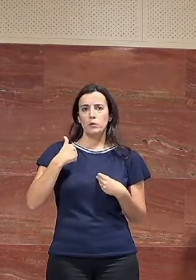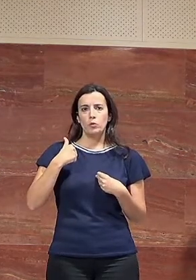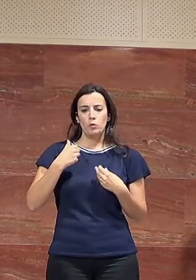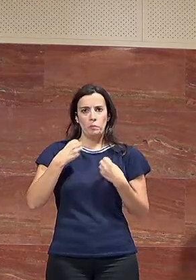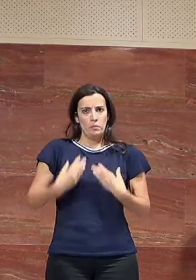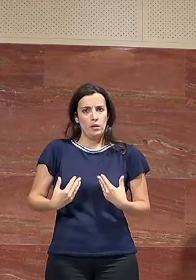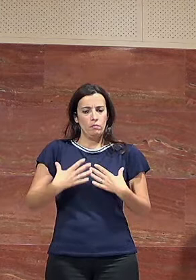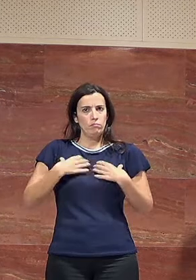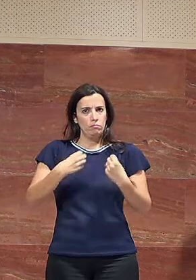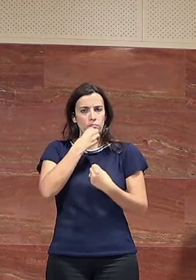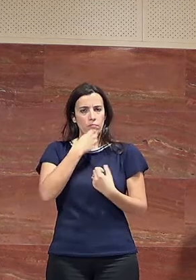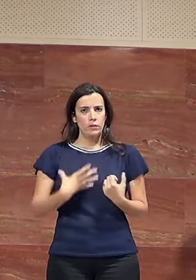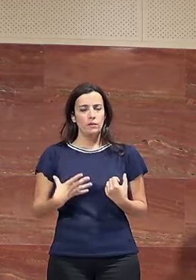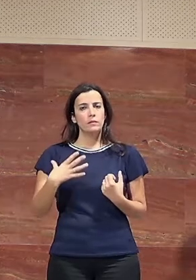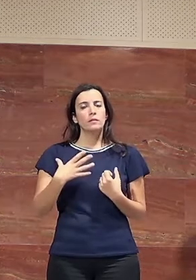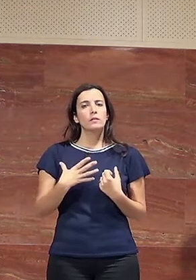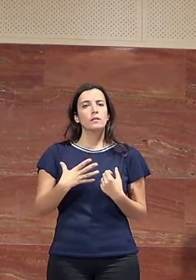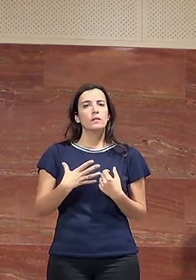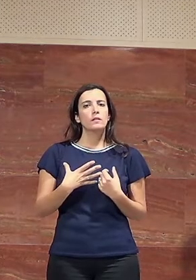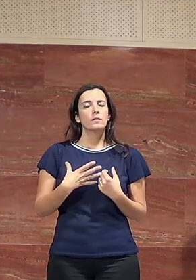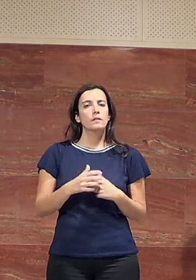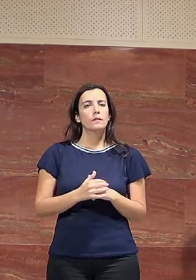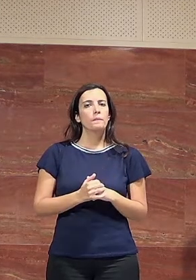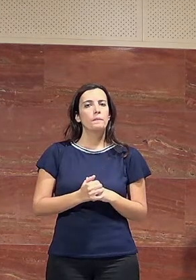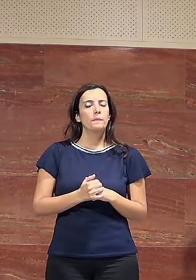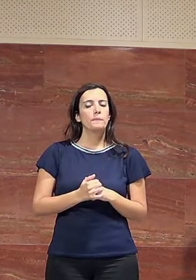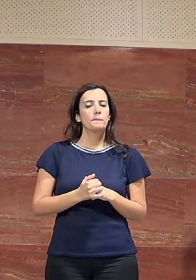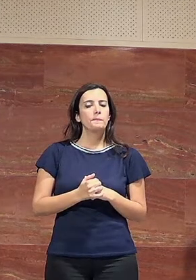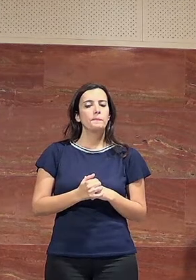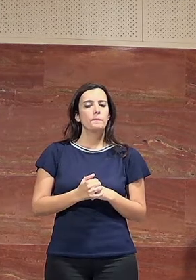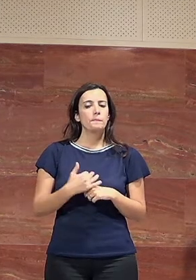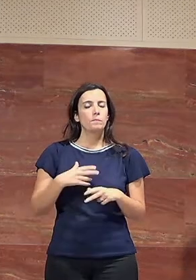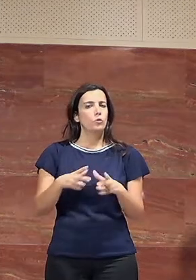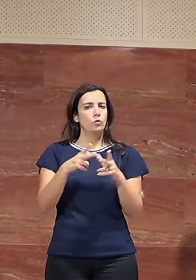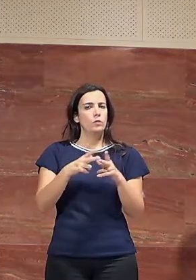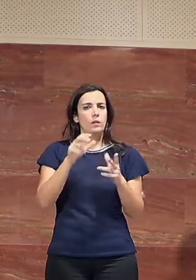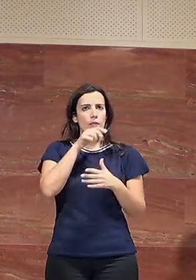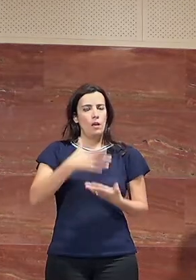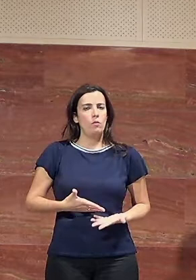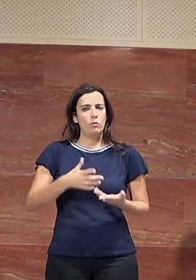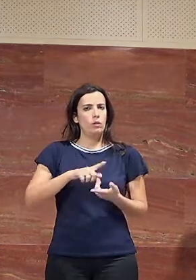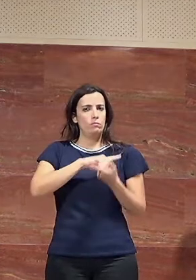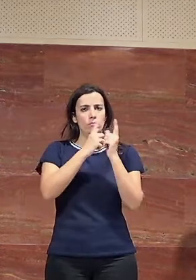es que cambia mucho en nuestra sociedad ahora. Sí.